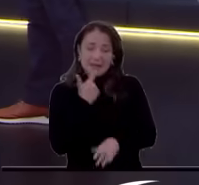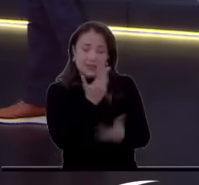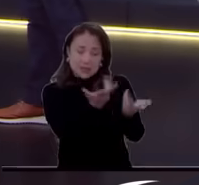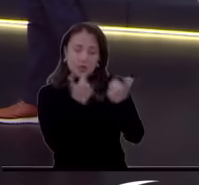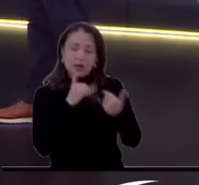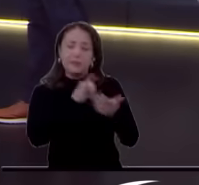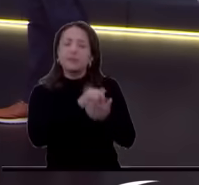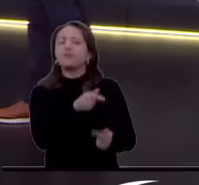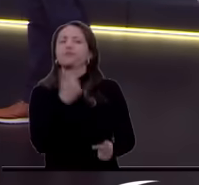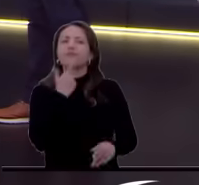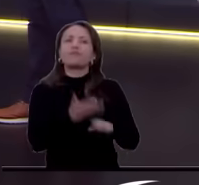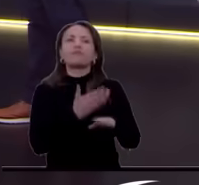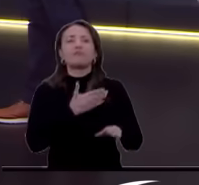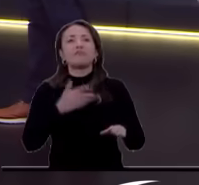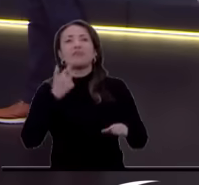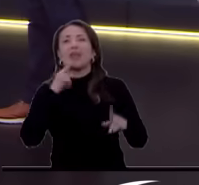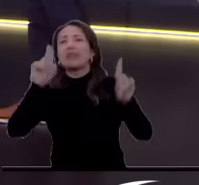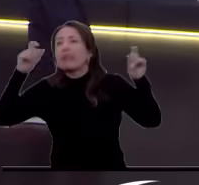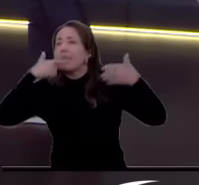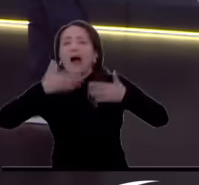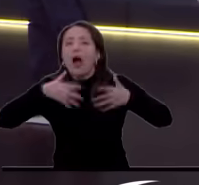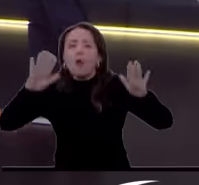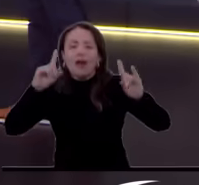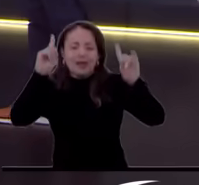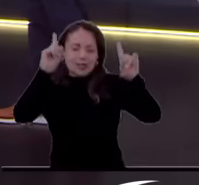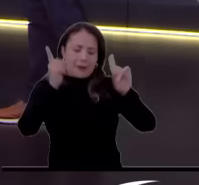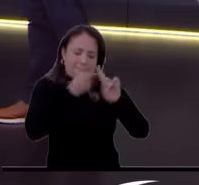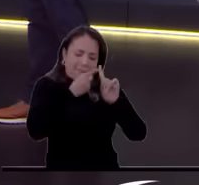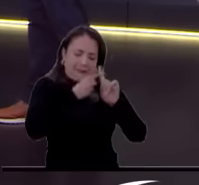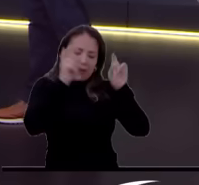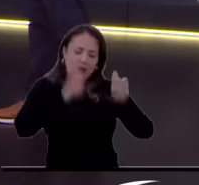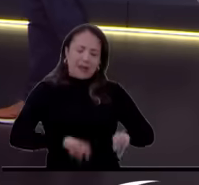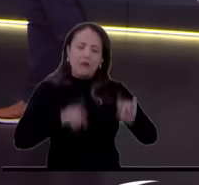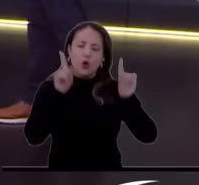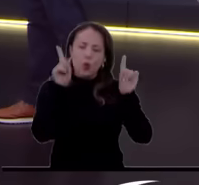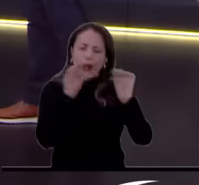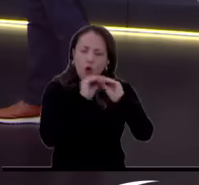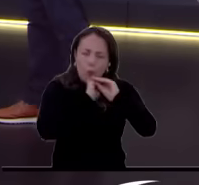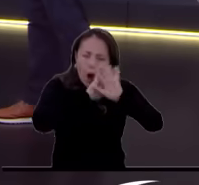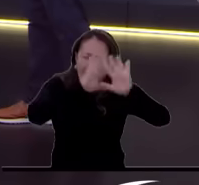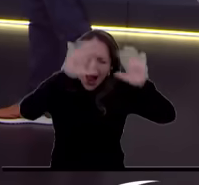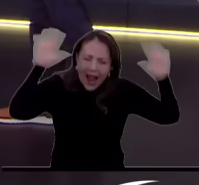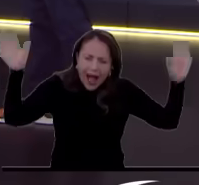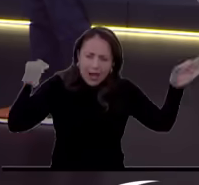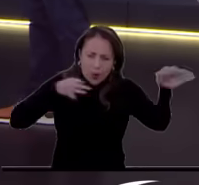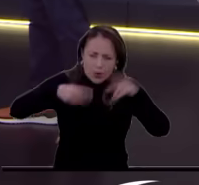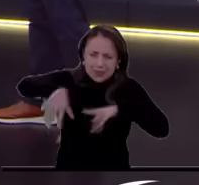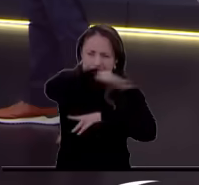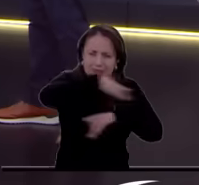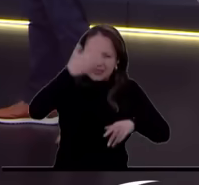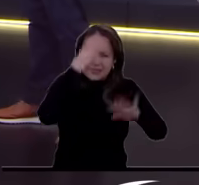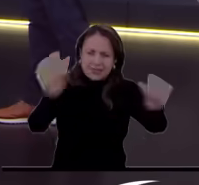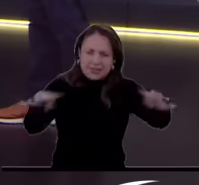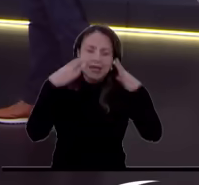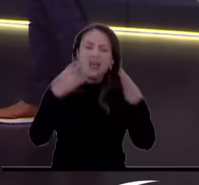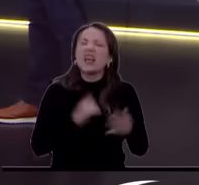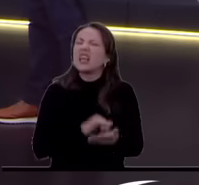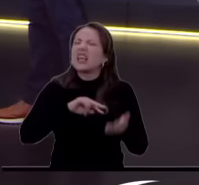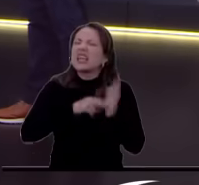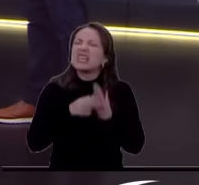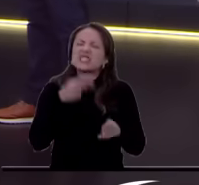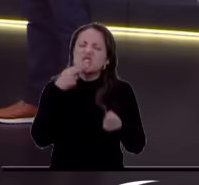de analizar de al ver de cualquier cosa lo primero y para que lo hagamos de manera muy desmenuzada para nuestros televidentes es entender Qué es el sistema